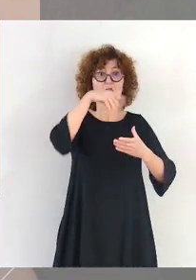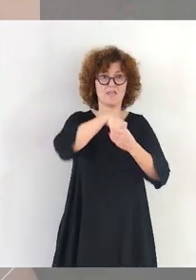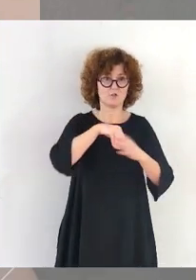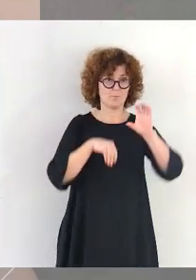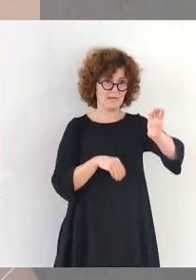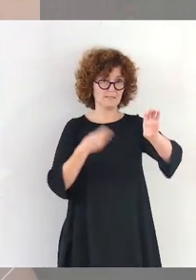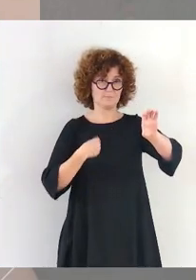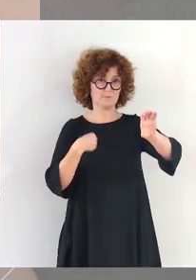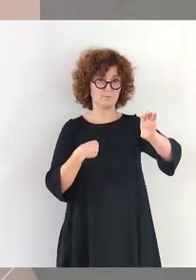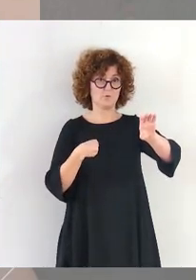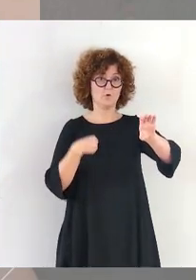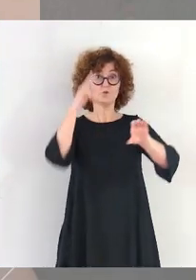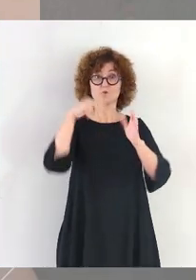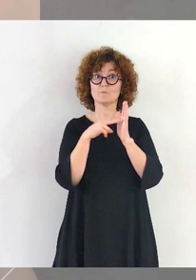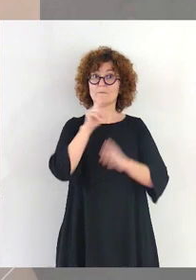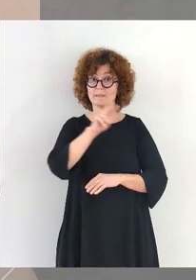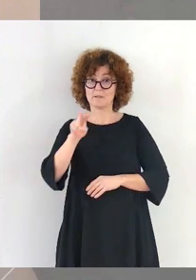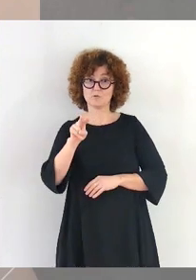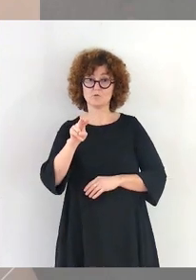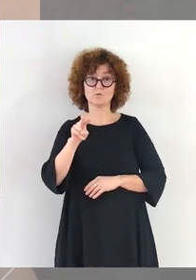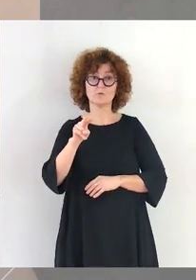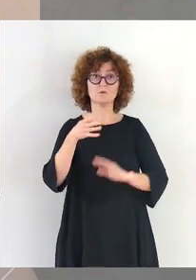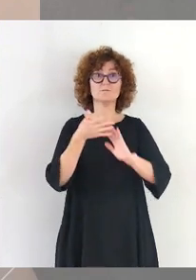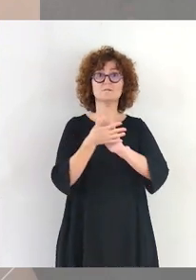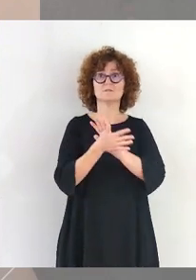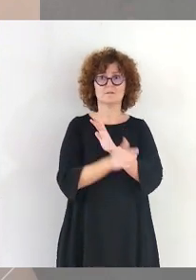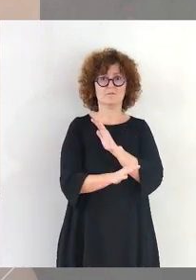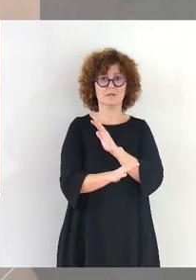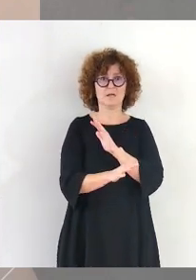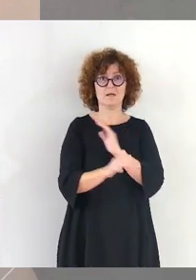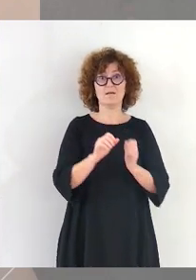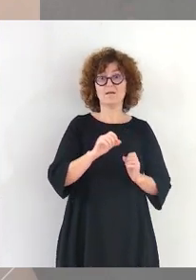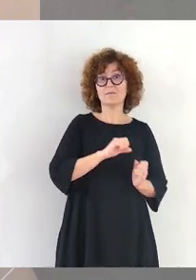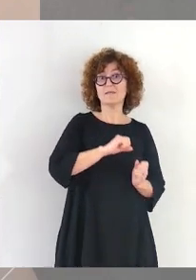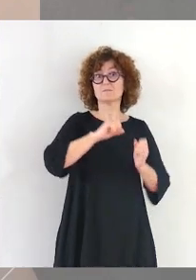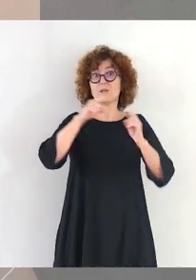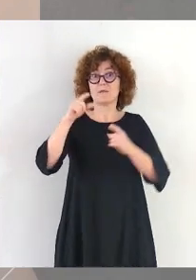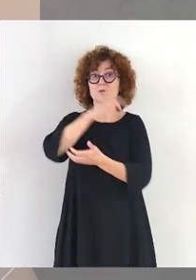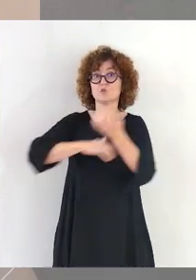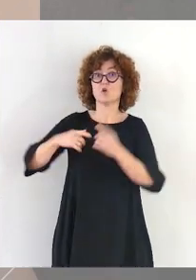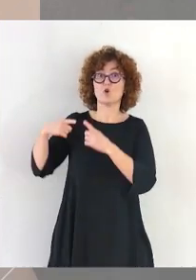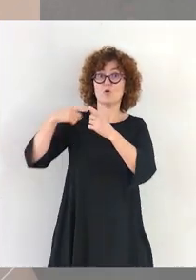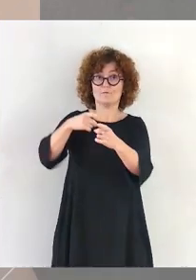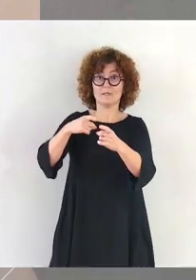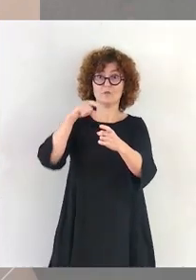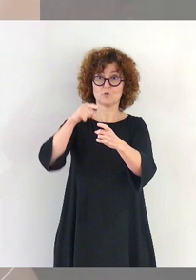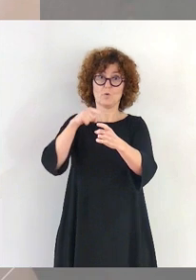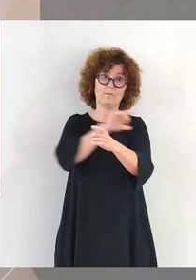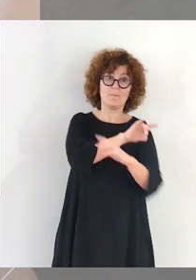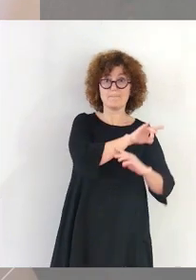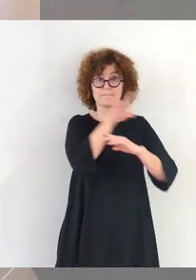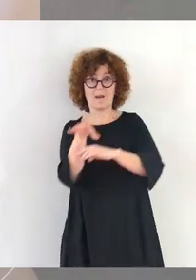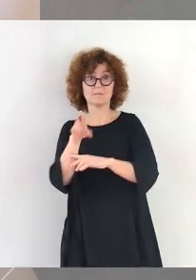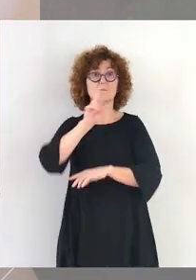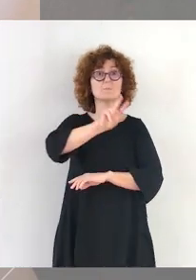país en 2022 un número superior a los desplazamientos por conflictos Arm que son de